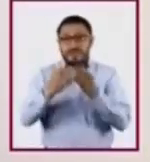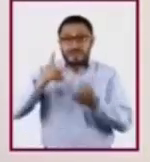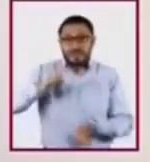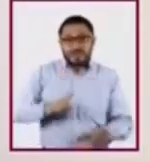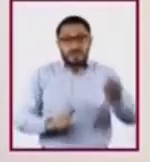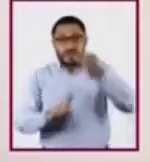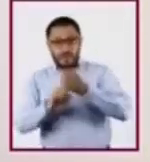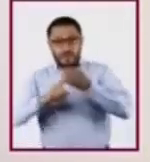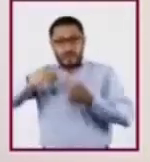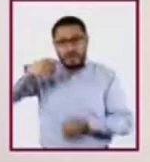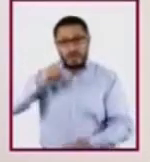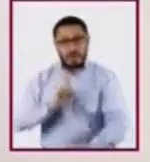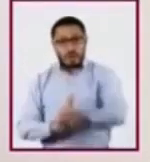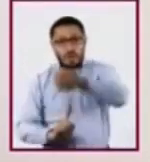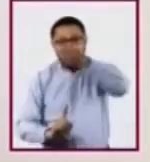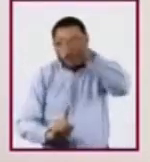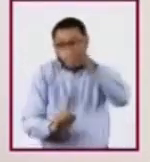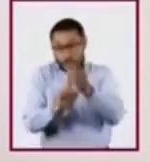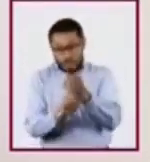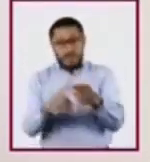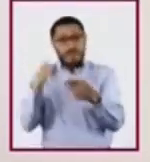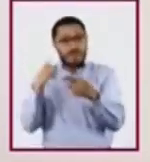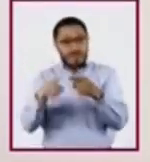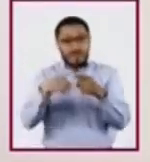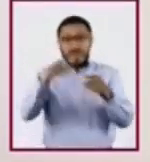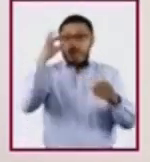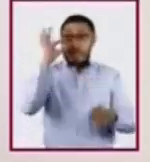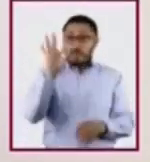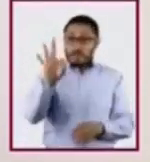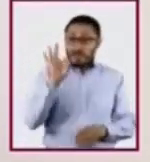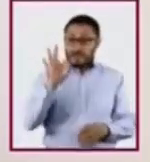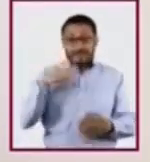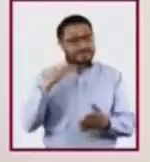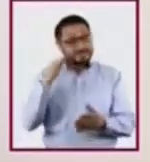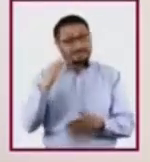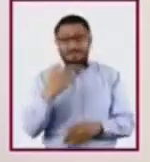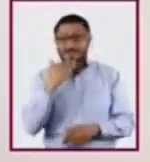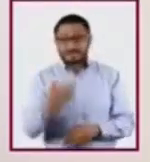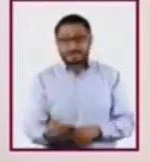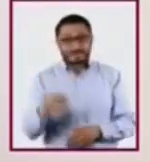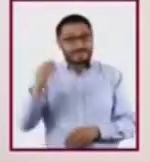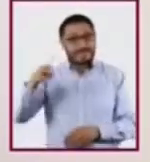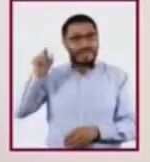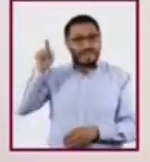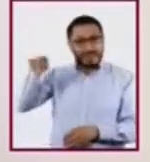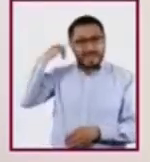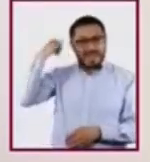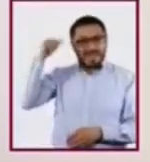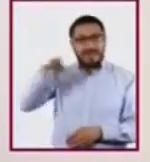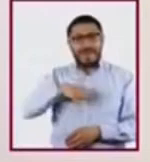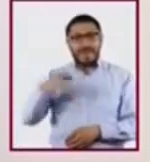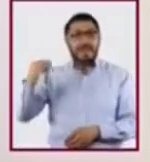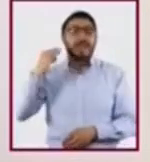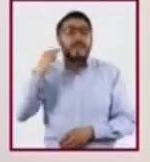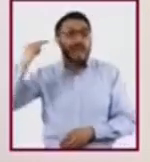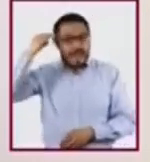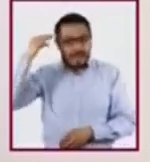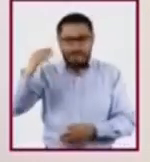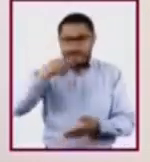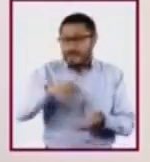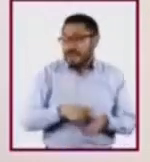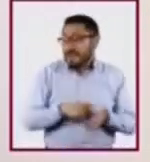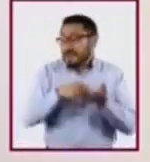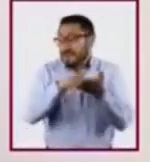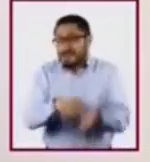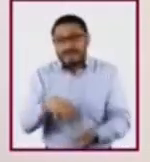diferentes puntajes. En el estado de Yucatán se ha encontrado un tratado maya que data del periodo clásico, entre el